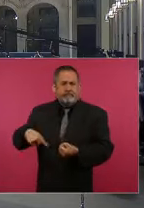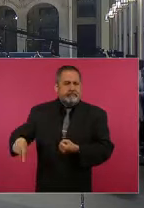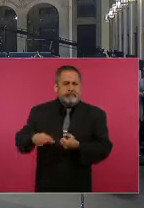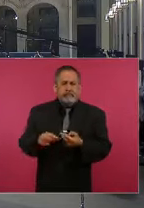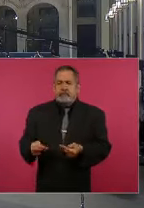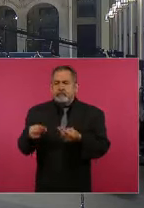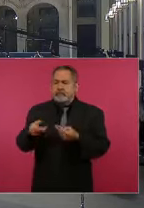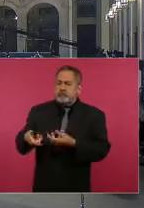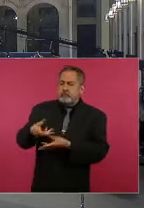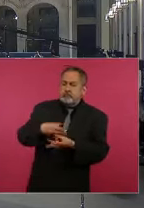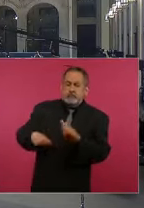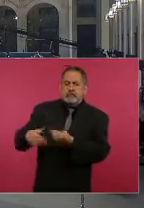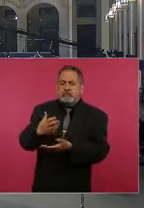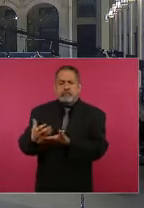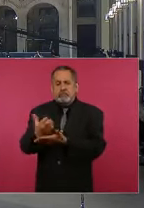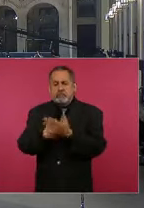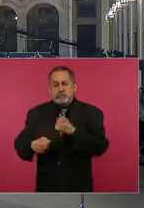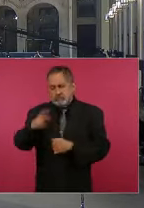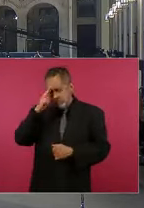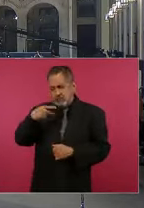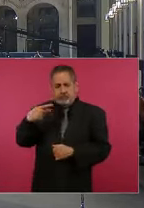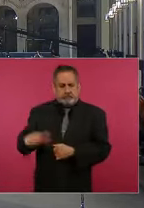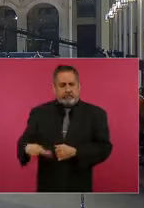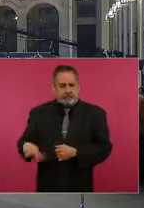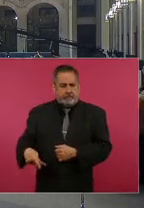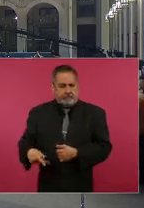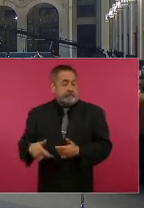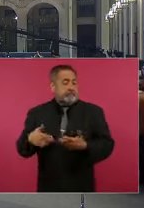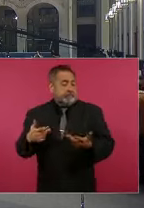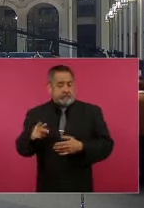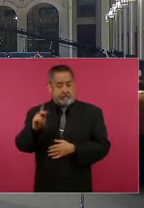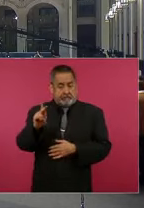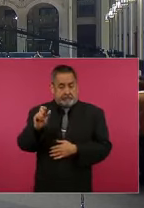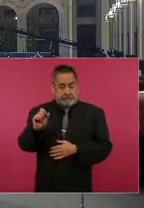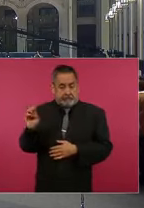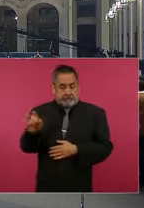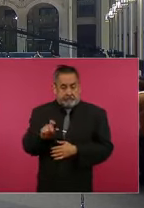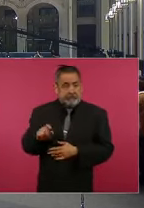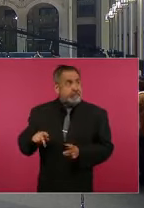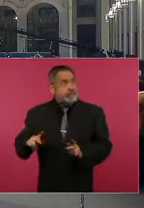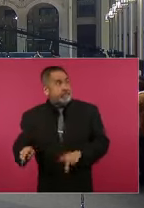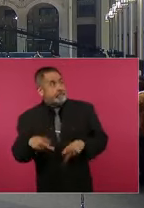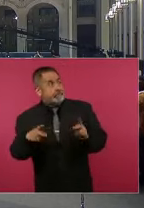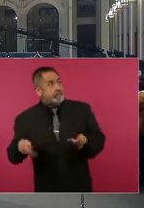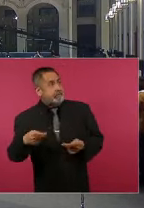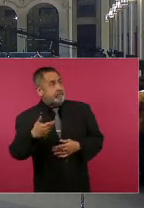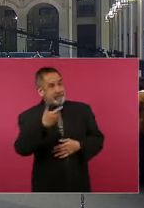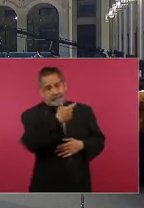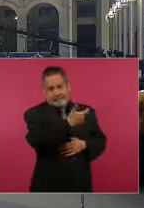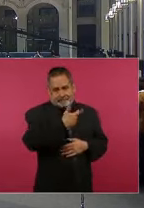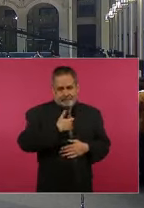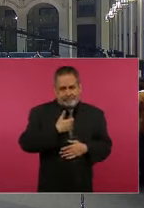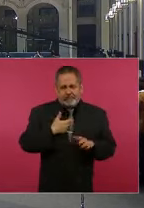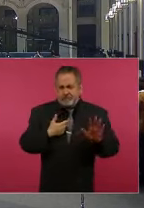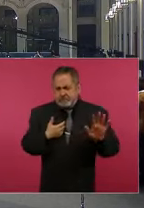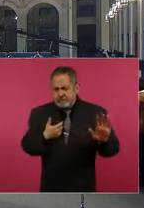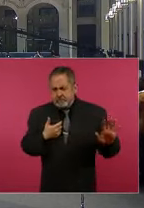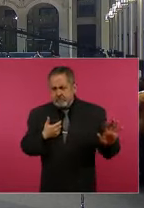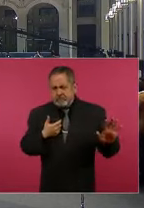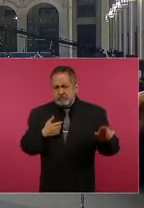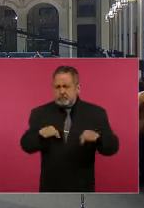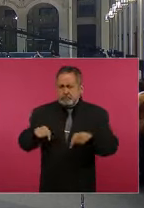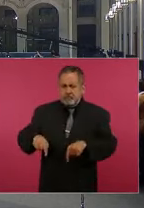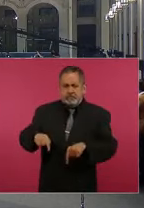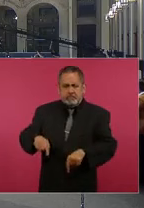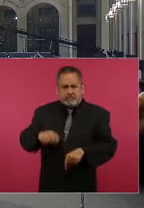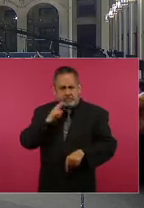interno y que los ingresos que Pemex obtenía por la venta de petróleo al